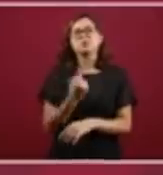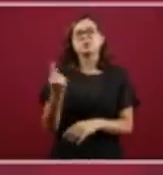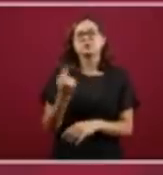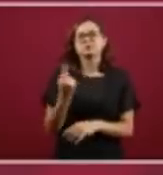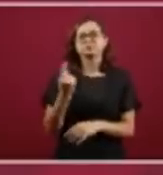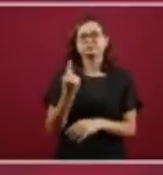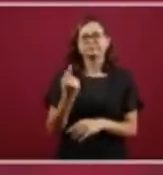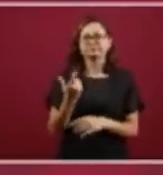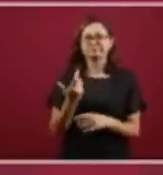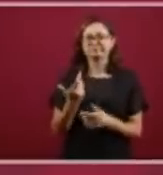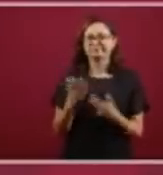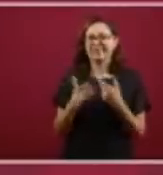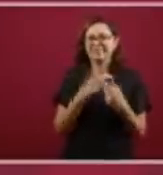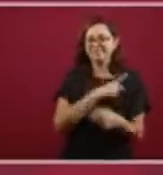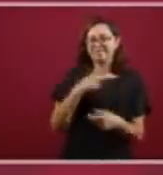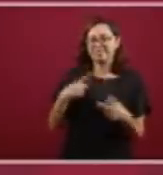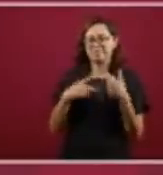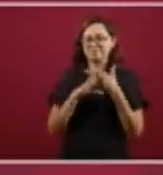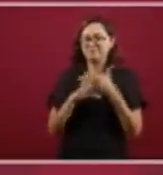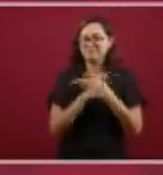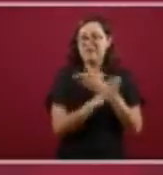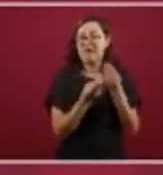utilizar efectivo,